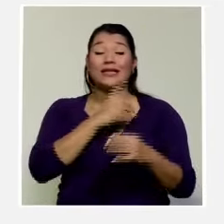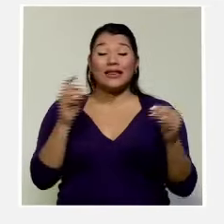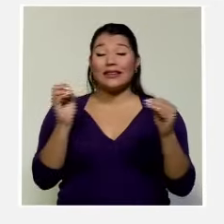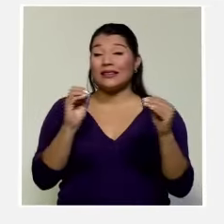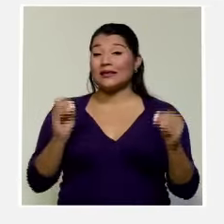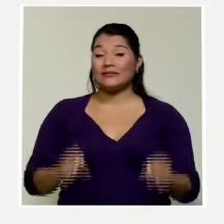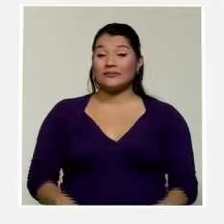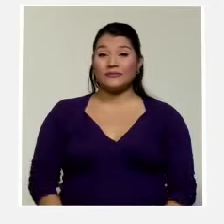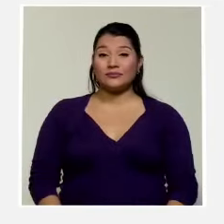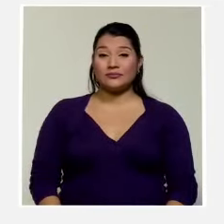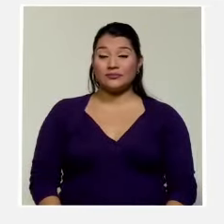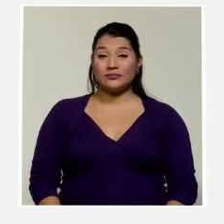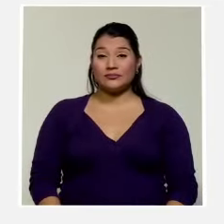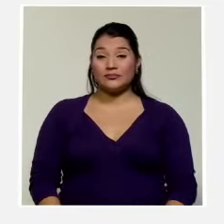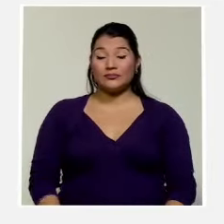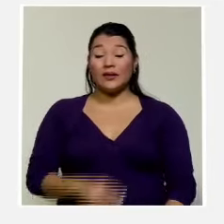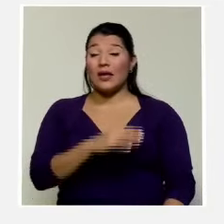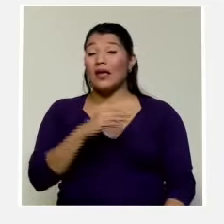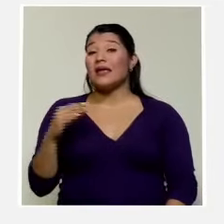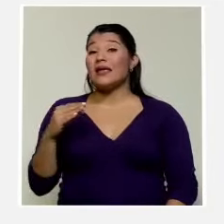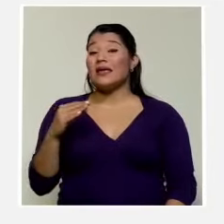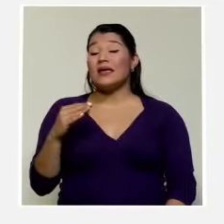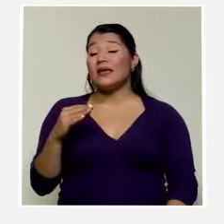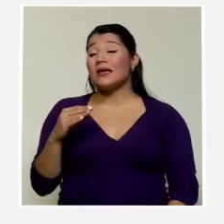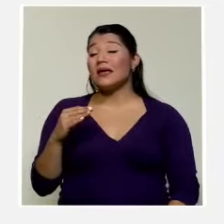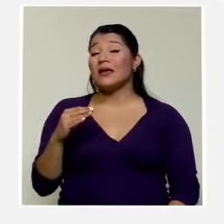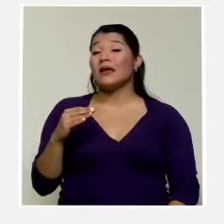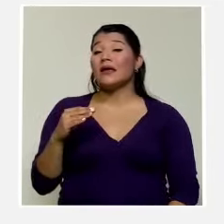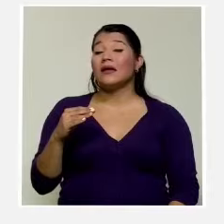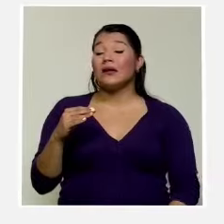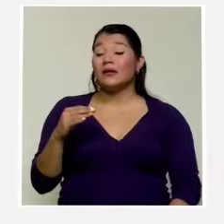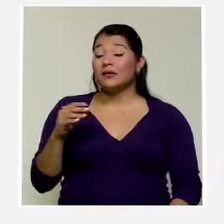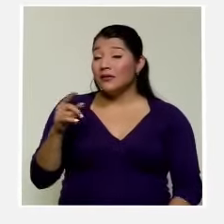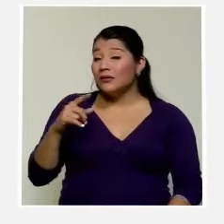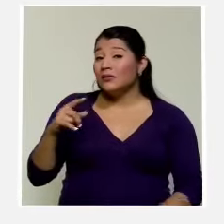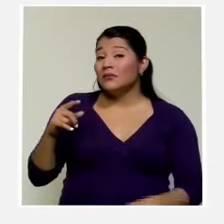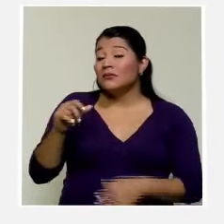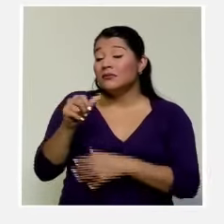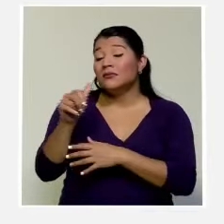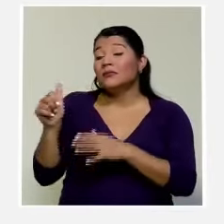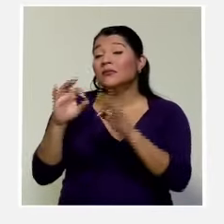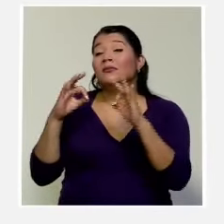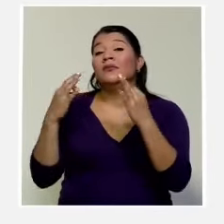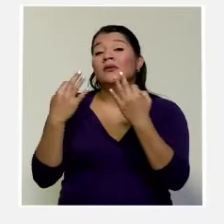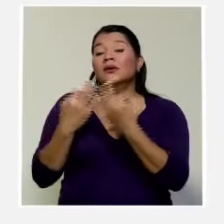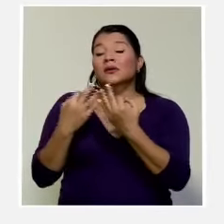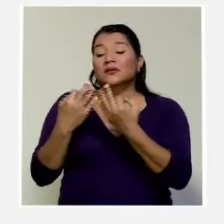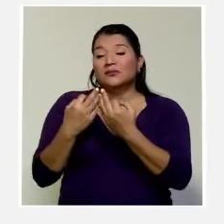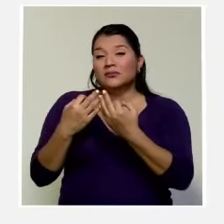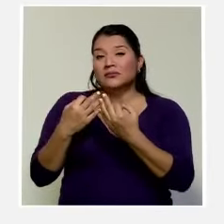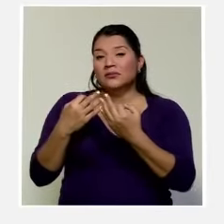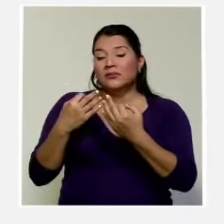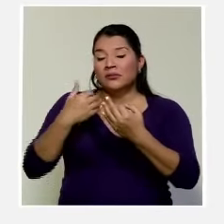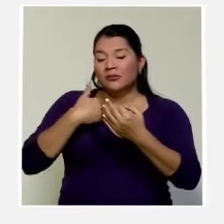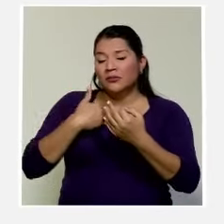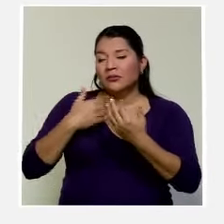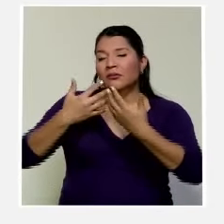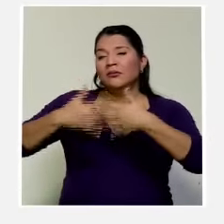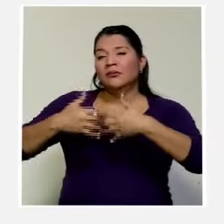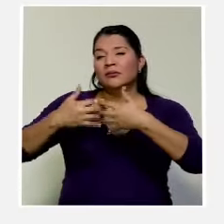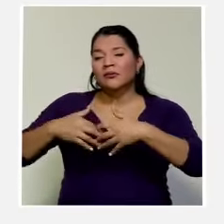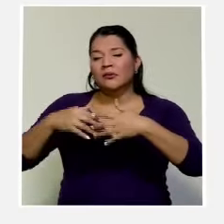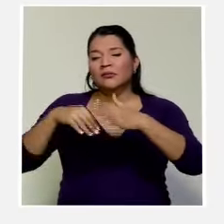estas sociedades. Mientras que los Pérez Recao son una familia empresarial de Venezuela que tienen negocios en Costa Rica